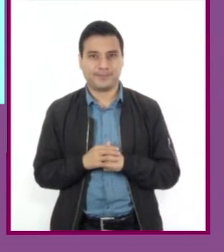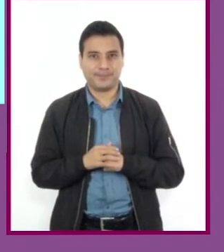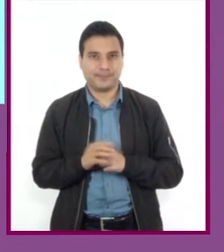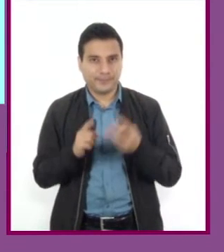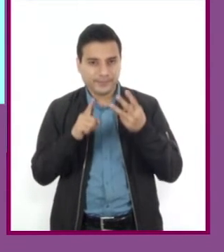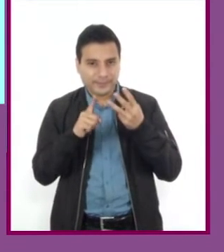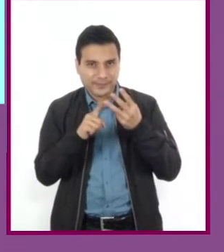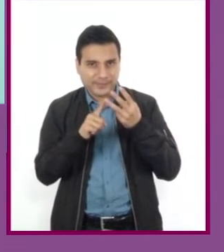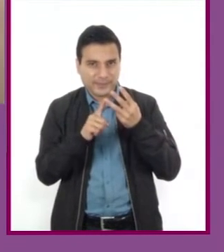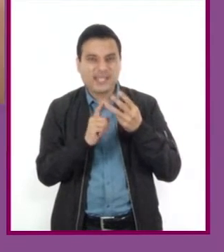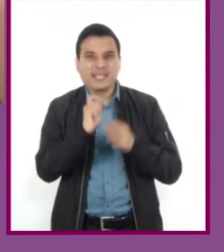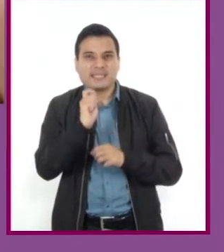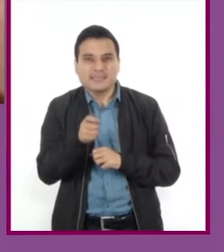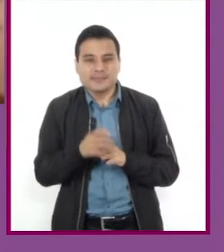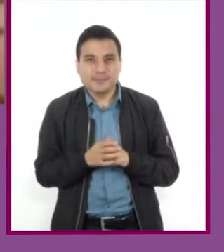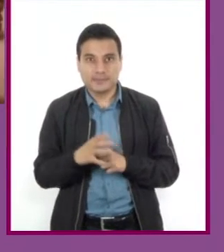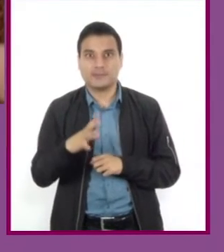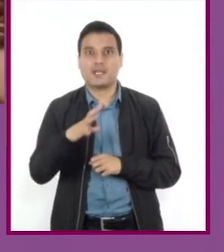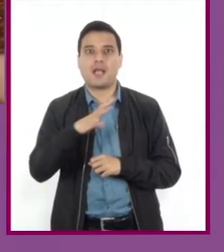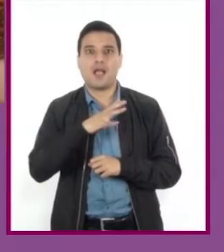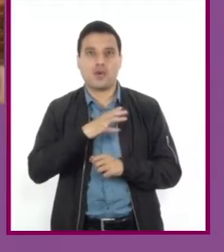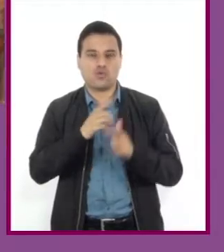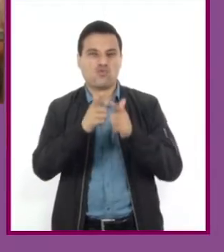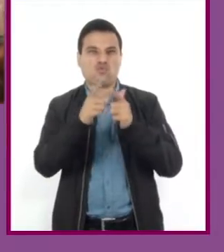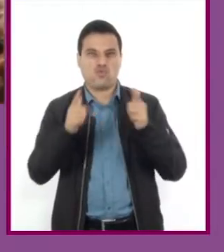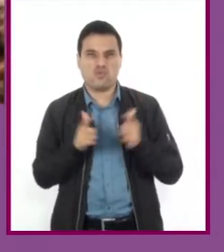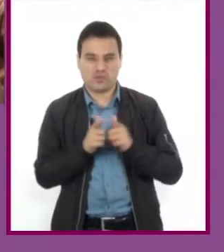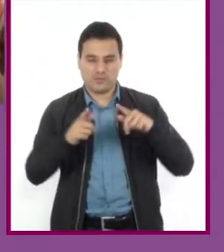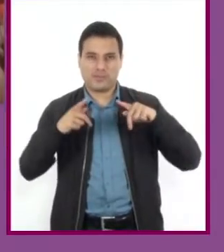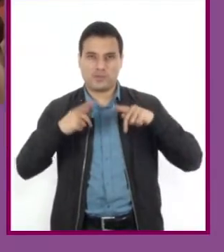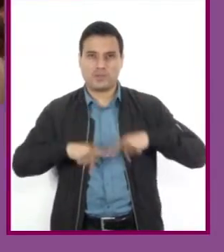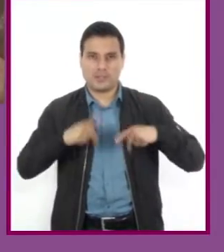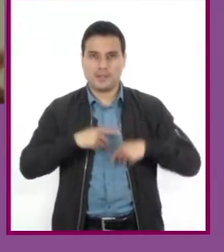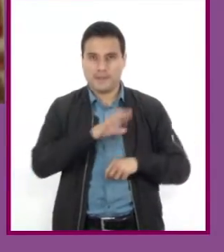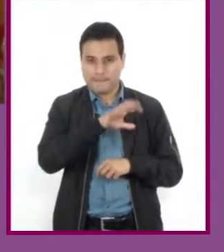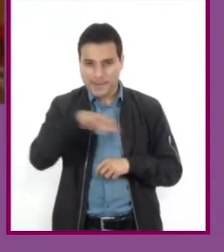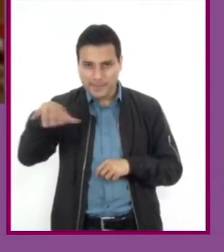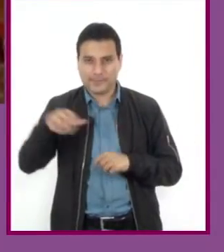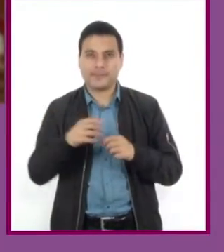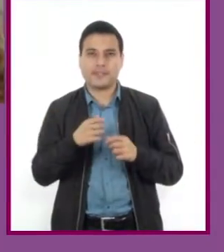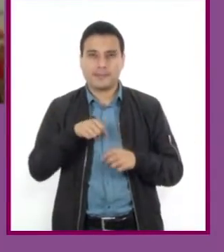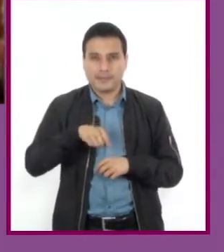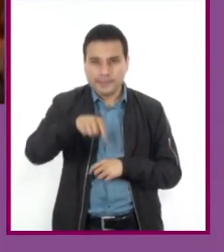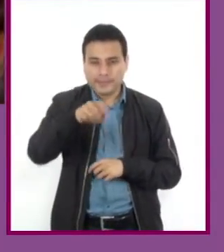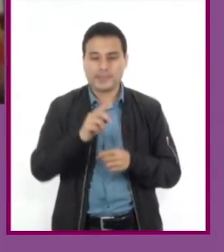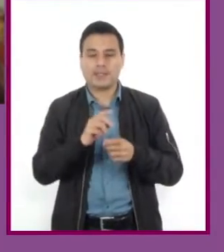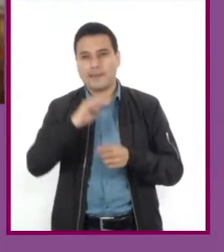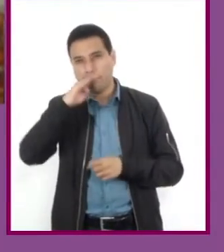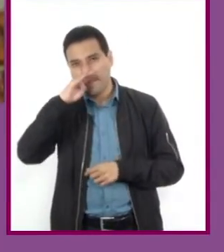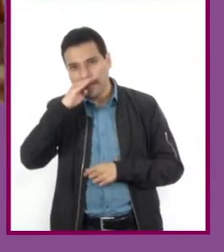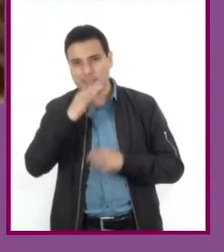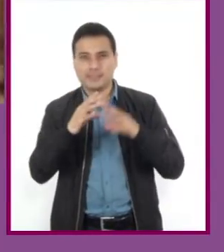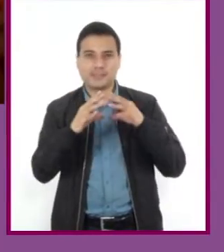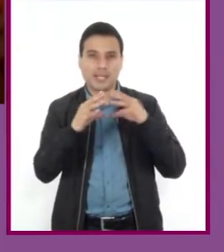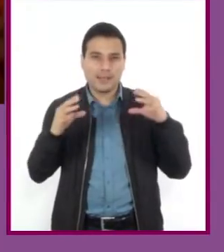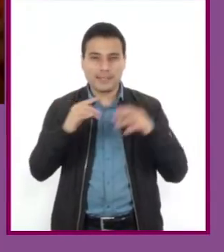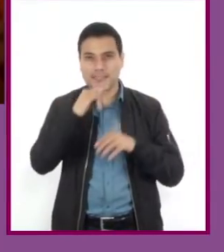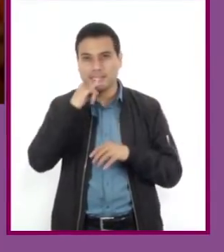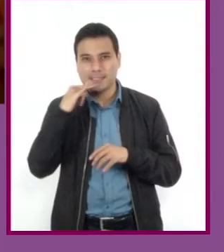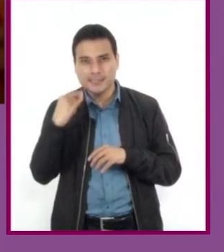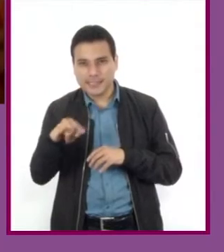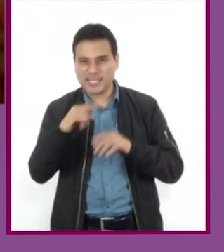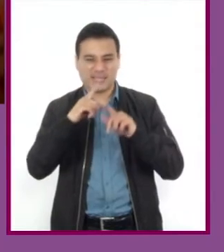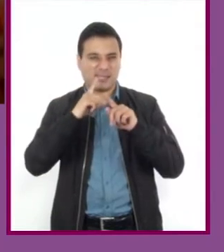última, se concentraron diversas culturas agrícolas que cultivaban maíz, frijol, calabaza y chile. En